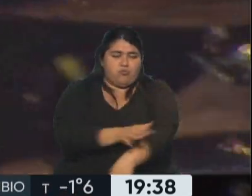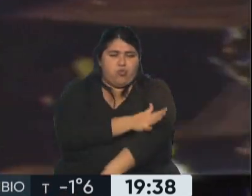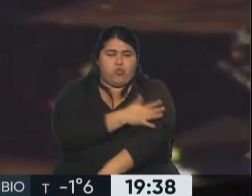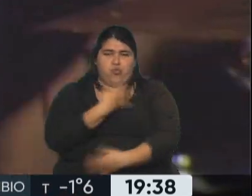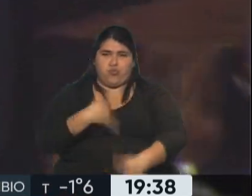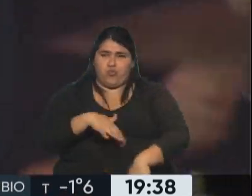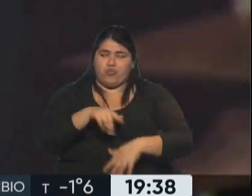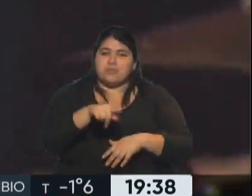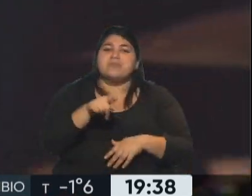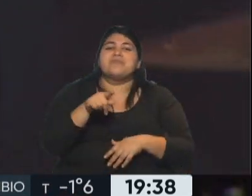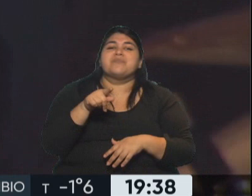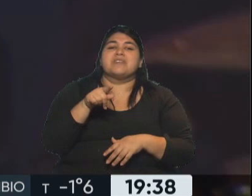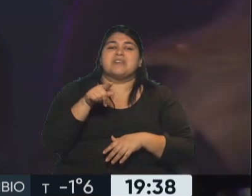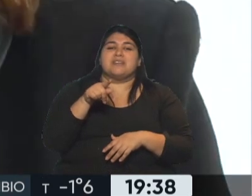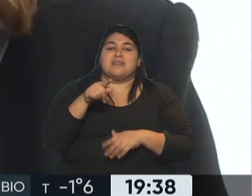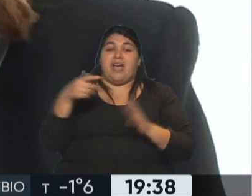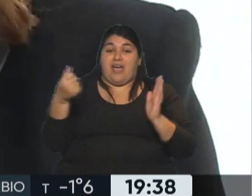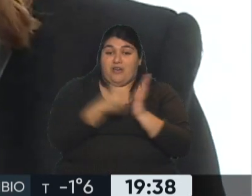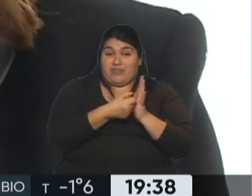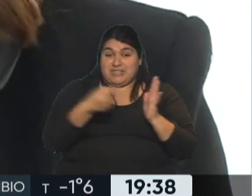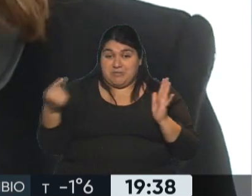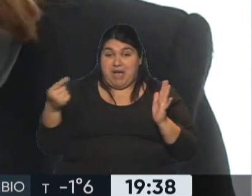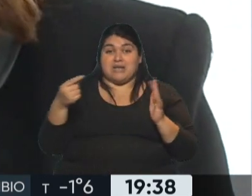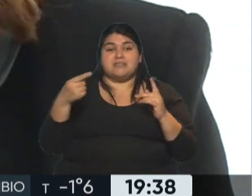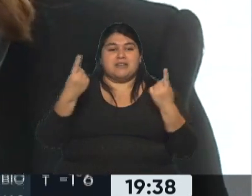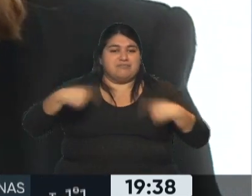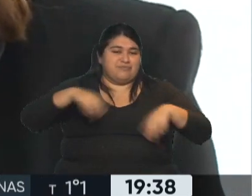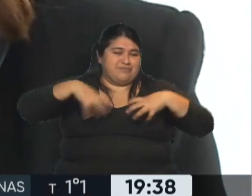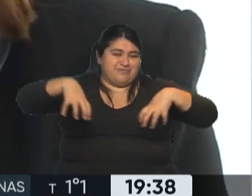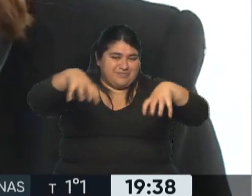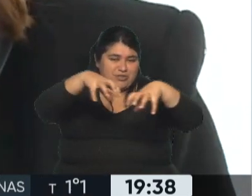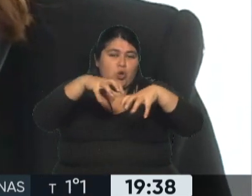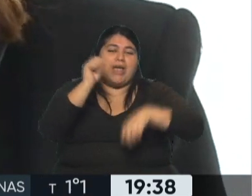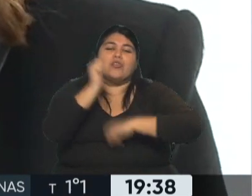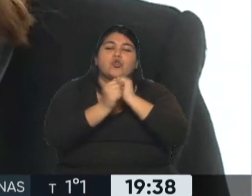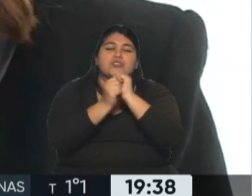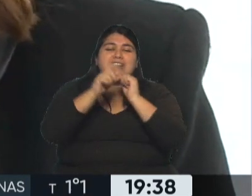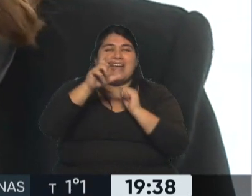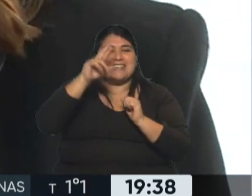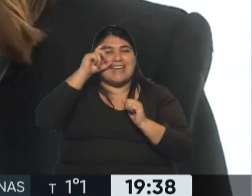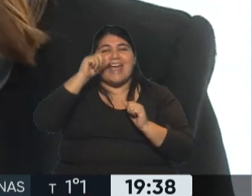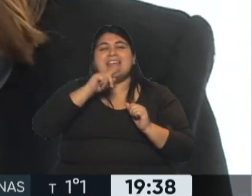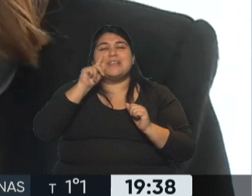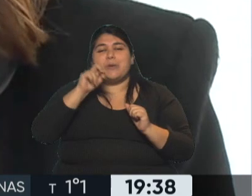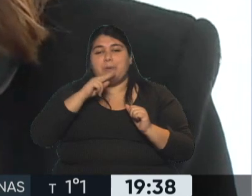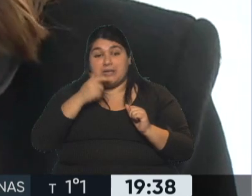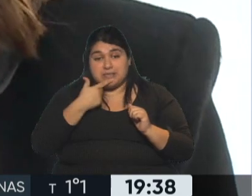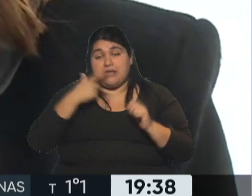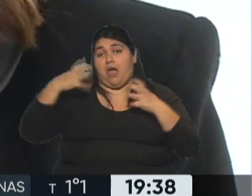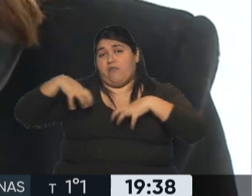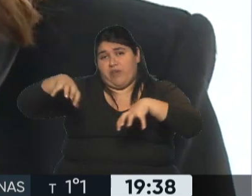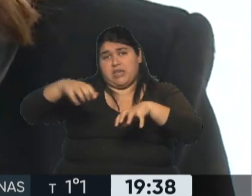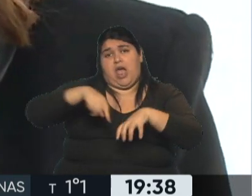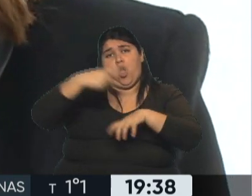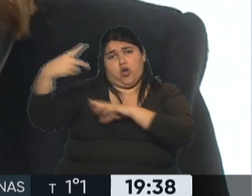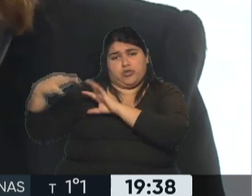el fin dedo la feria findes esta feria de industrias creativas de la provincia de Buenos Aires que está conectada con otras ferias que venimos haciendo